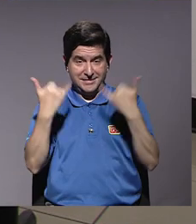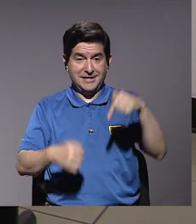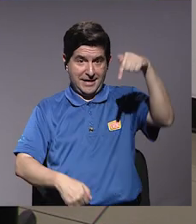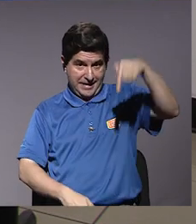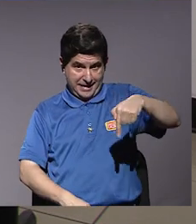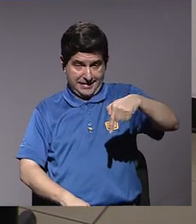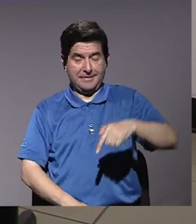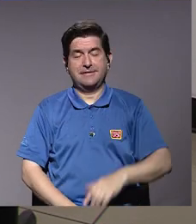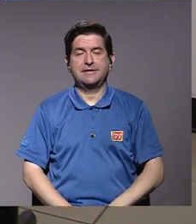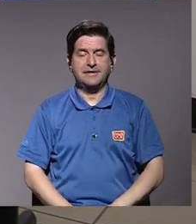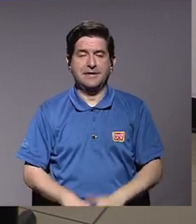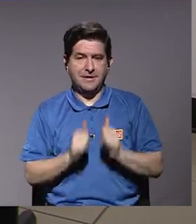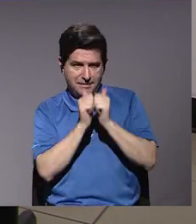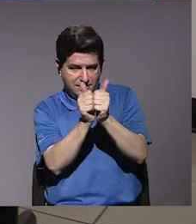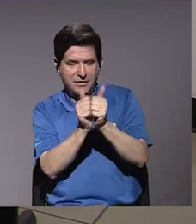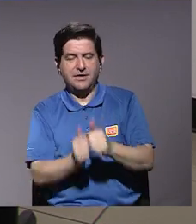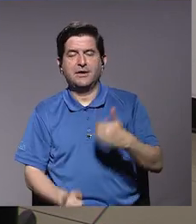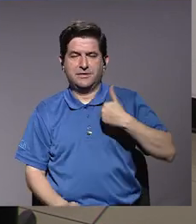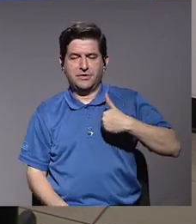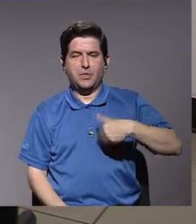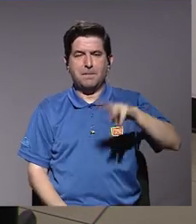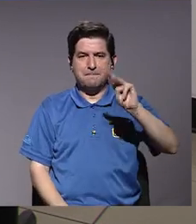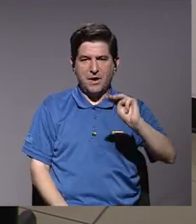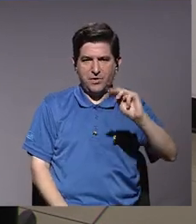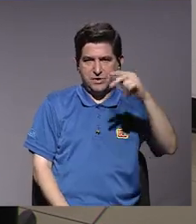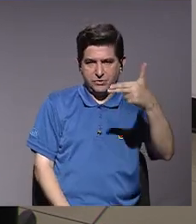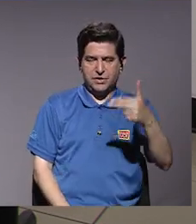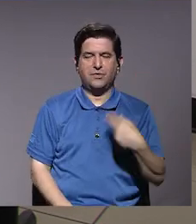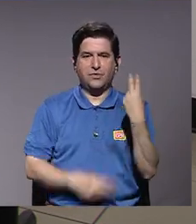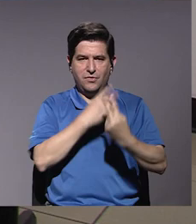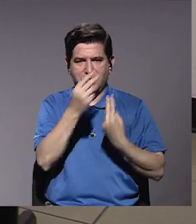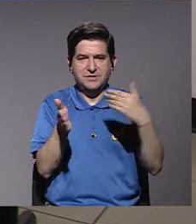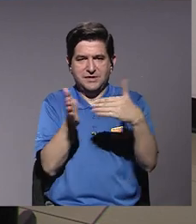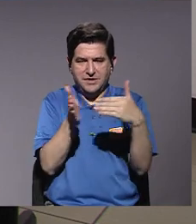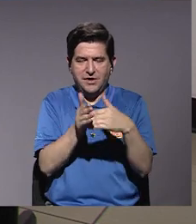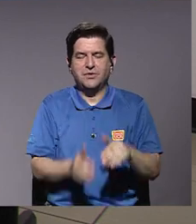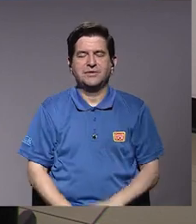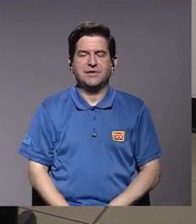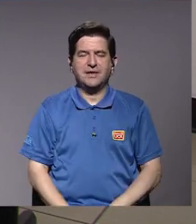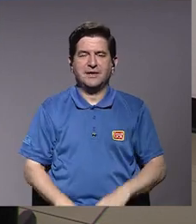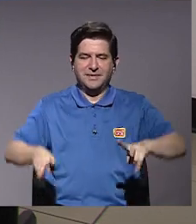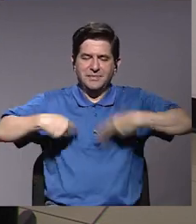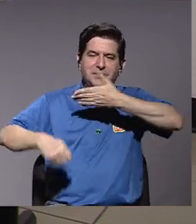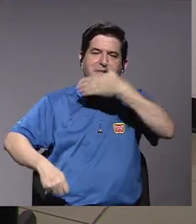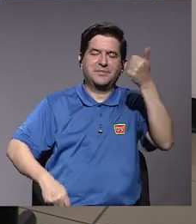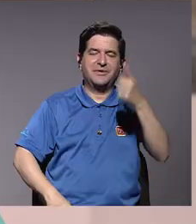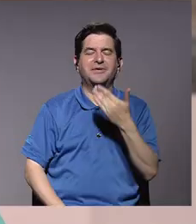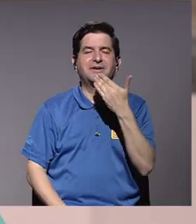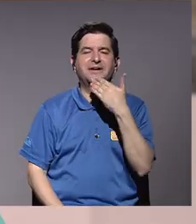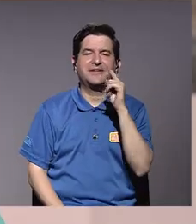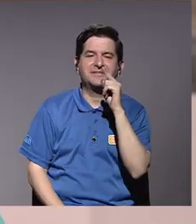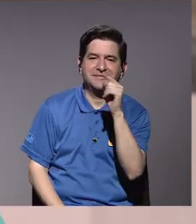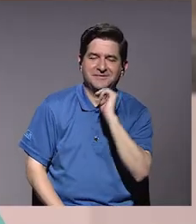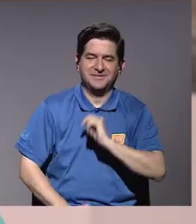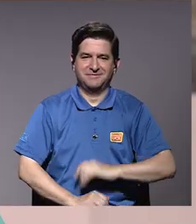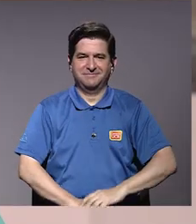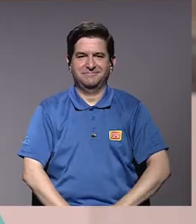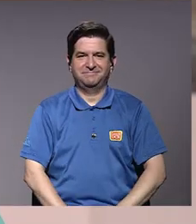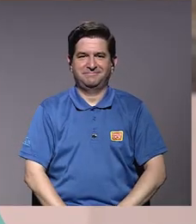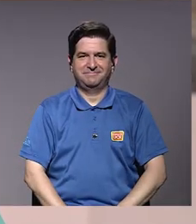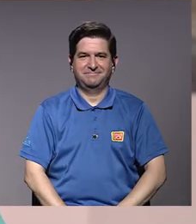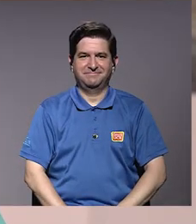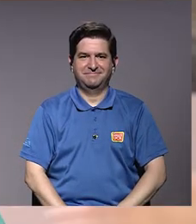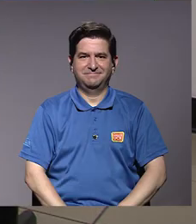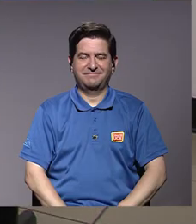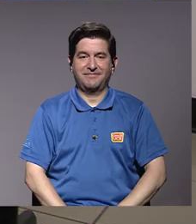Ya estamos acá en compañía del señor Mauricio Chacón, quien está de visita nuevamente en Vivir Mejor. Muchas gracias. Gracias a ustedes, Gabriela.